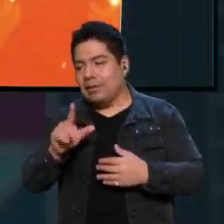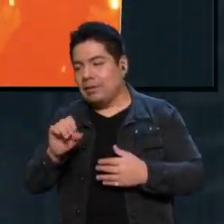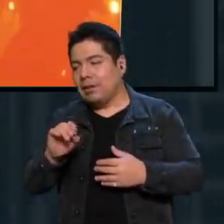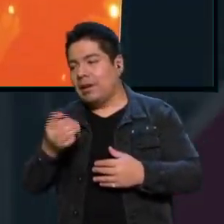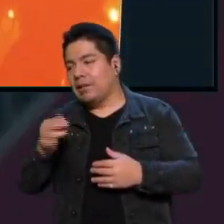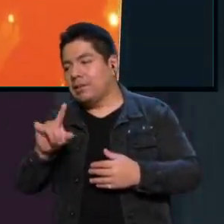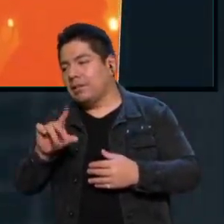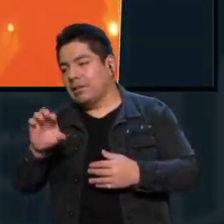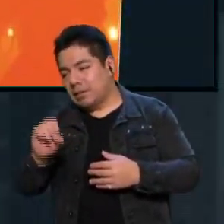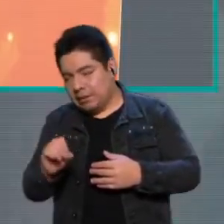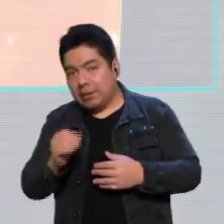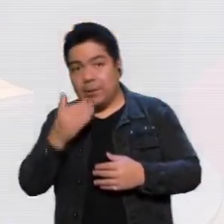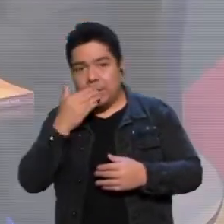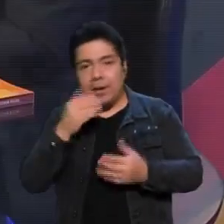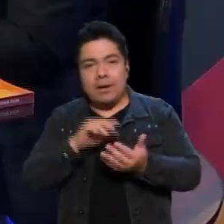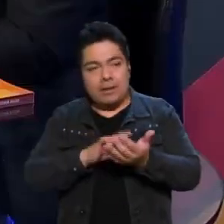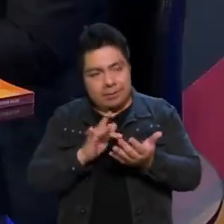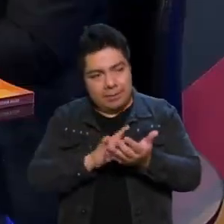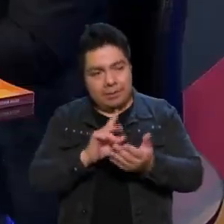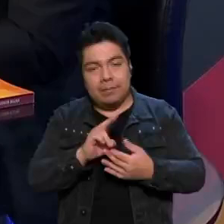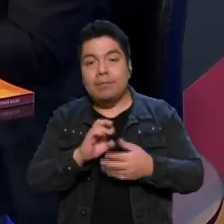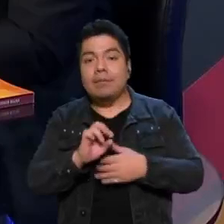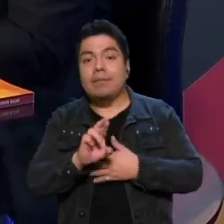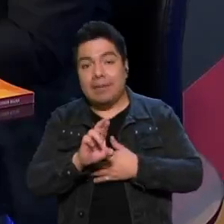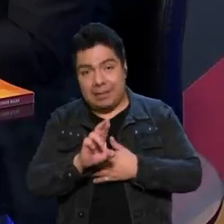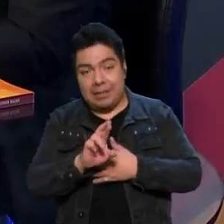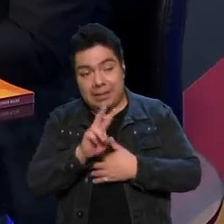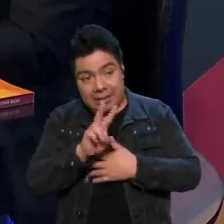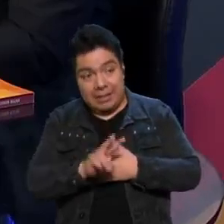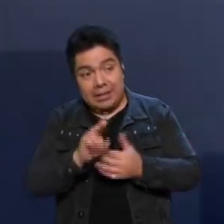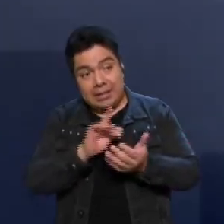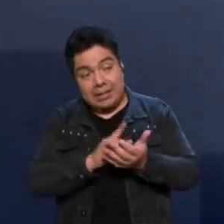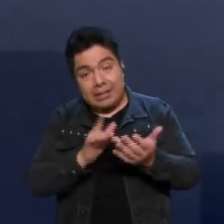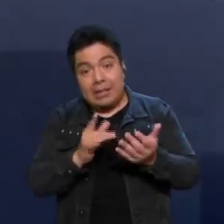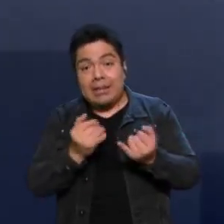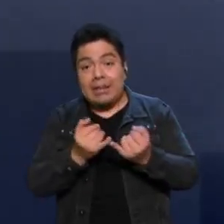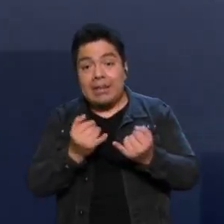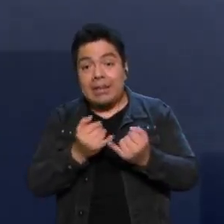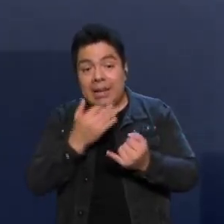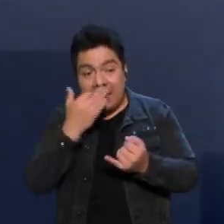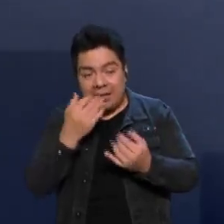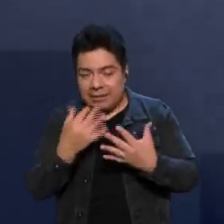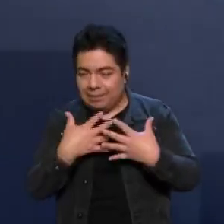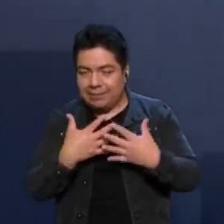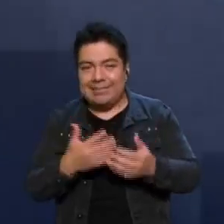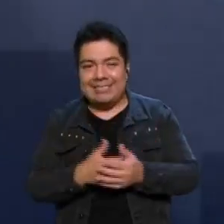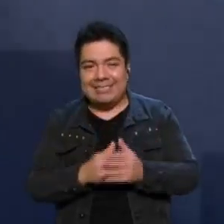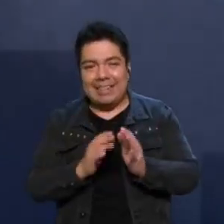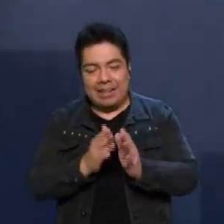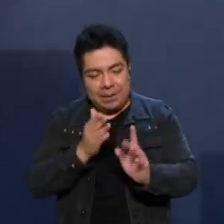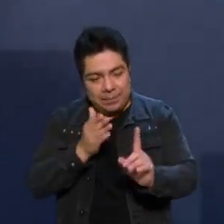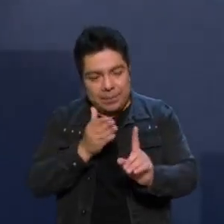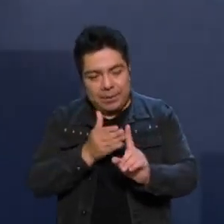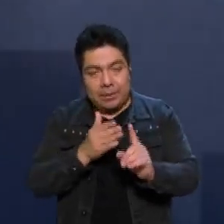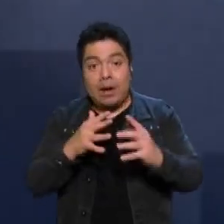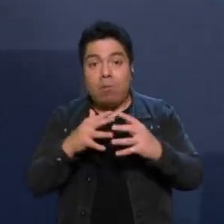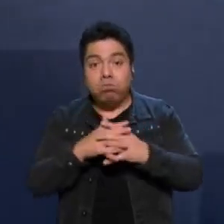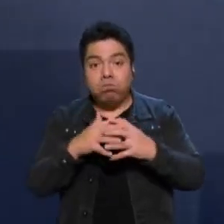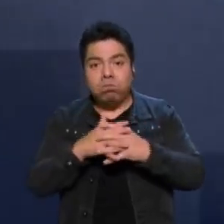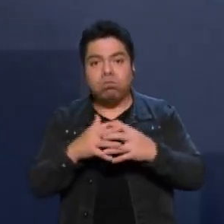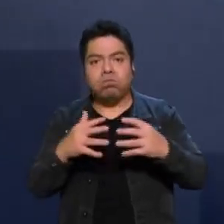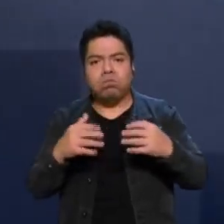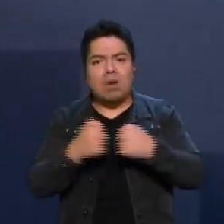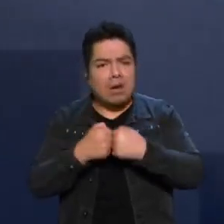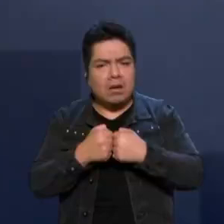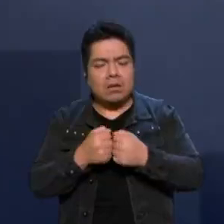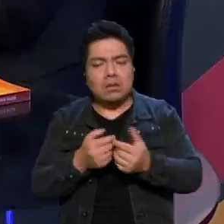Astillero, ¿no? Víctor, te agradezco mucho por la invitación y por las flores, pero hablando ya en concreto de Guerra en la Frontera,